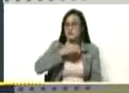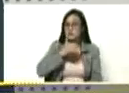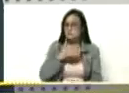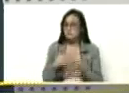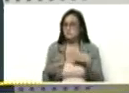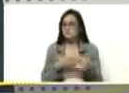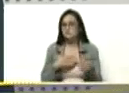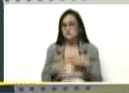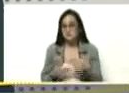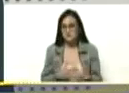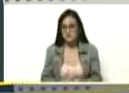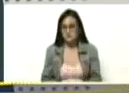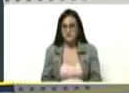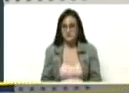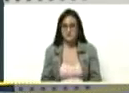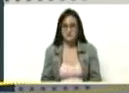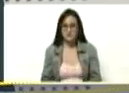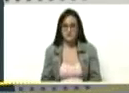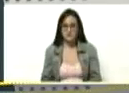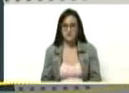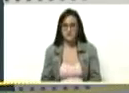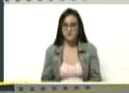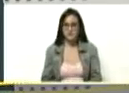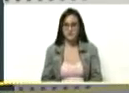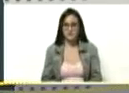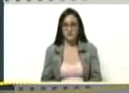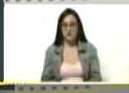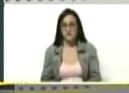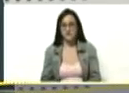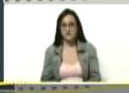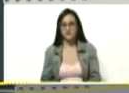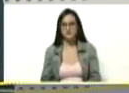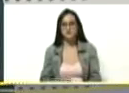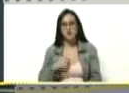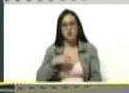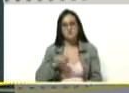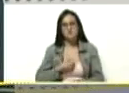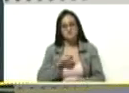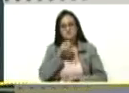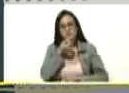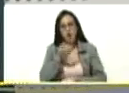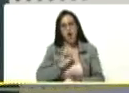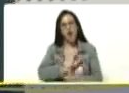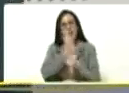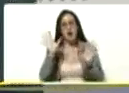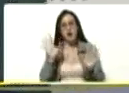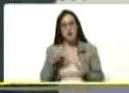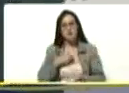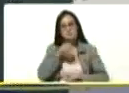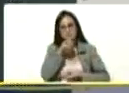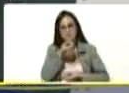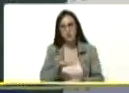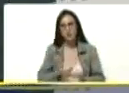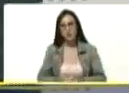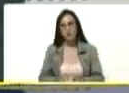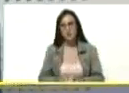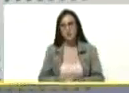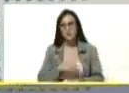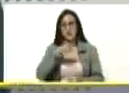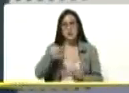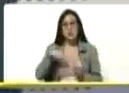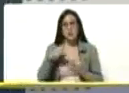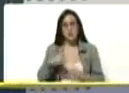And I want to say to you very clearly. Y quiero de manera bien clara expresarles that the Cuban Revolution, que la